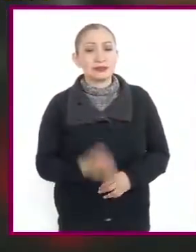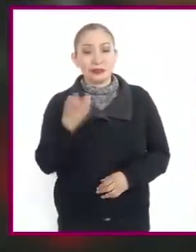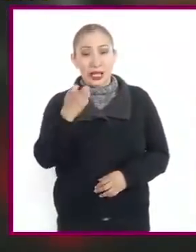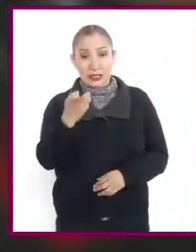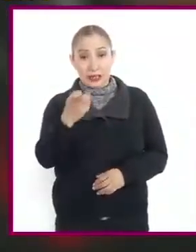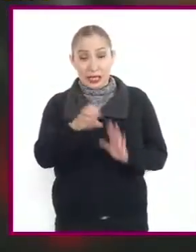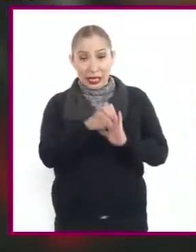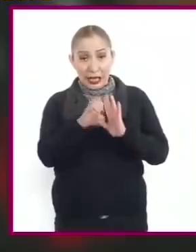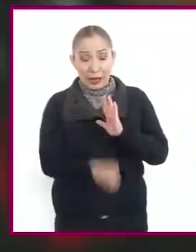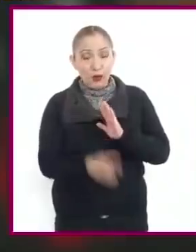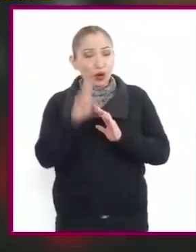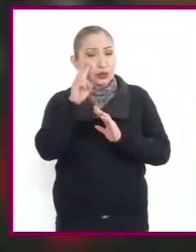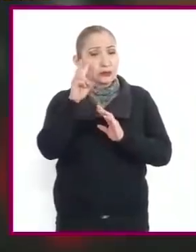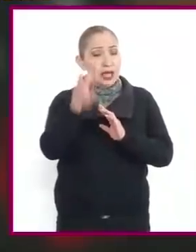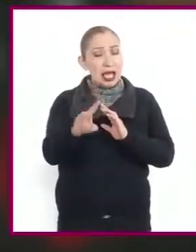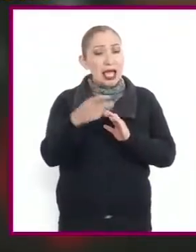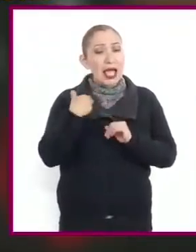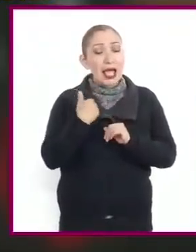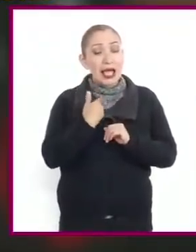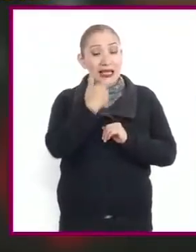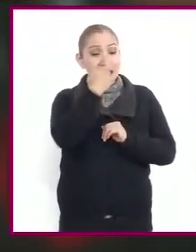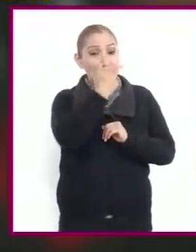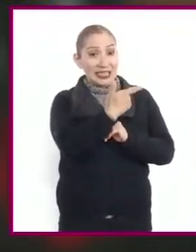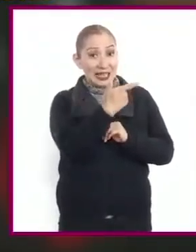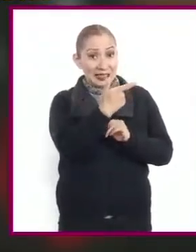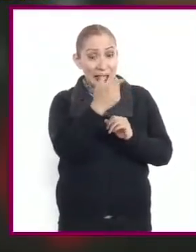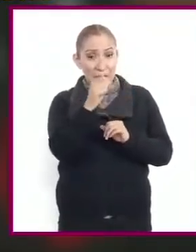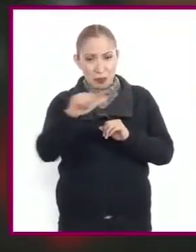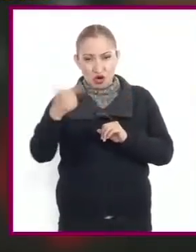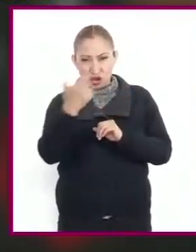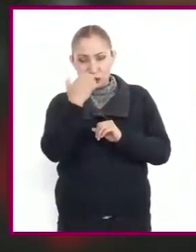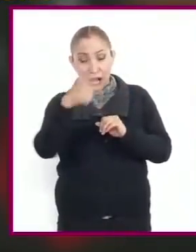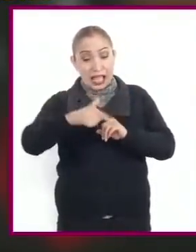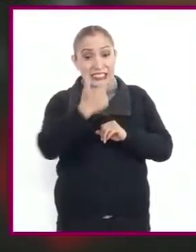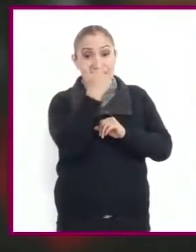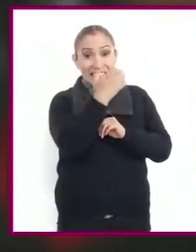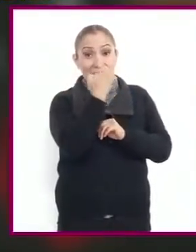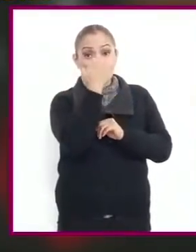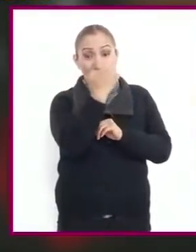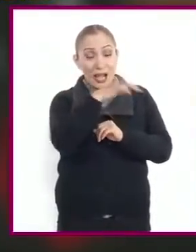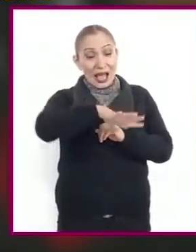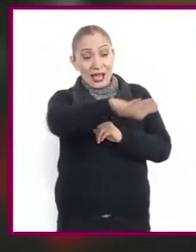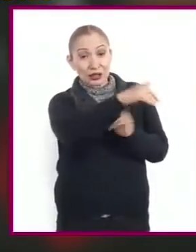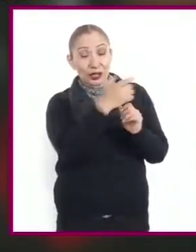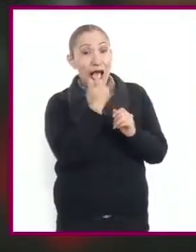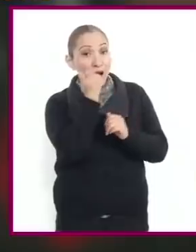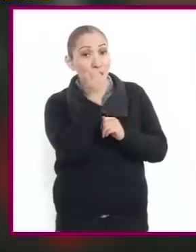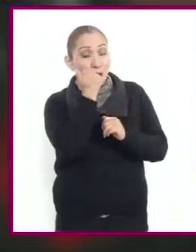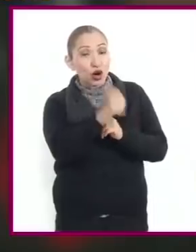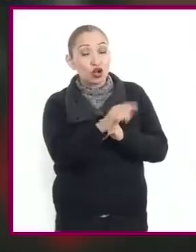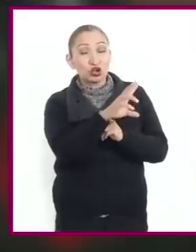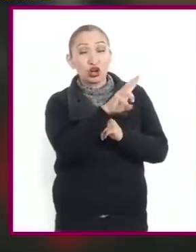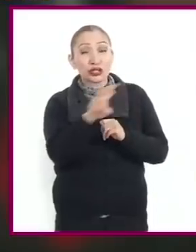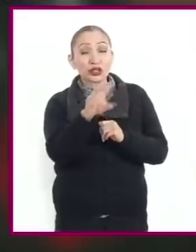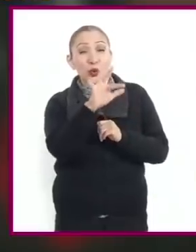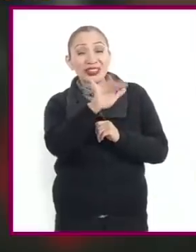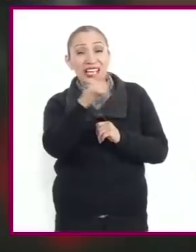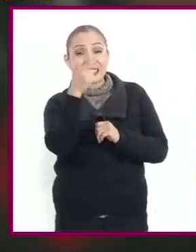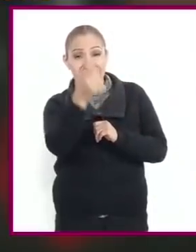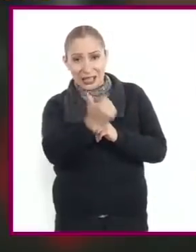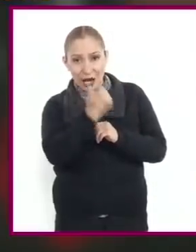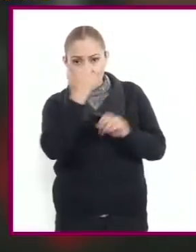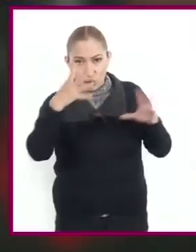En este caso, nos indica que 7 de las 12 escuelas, cuya población estudiantil en conjunto es de